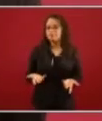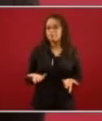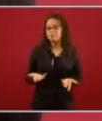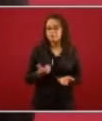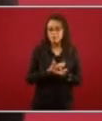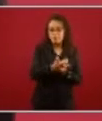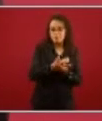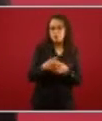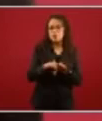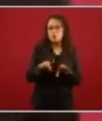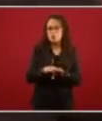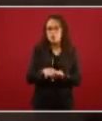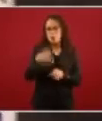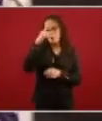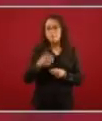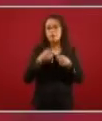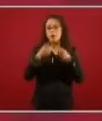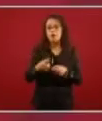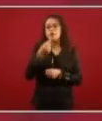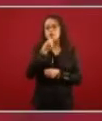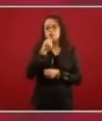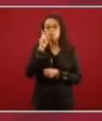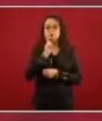Para darle a las niñas, a los niños con discapacidad,